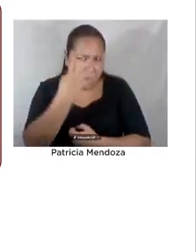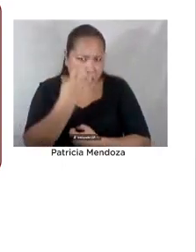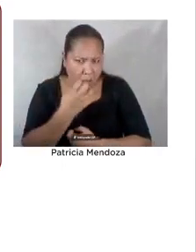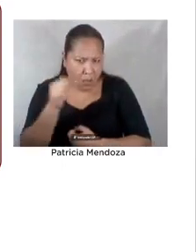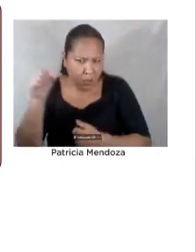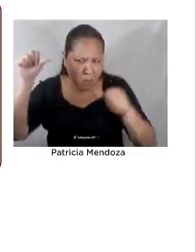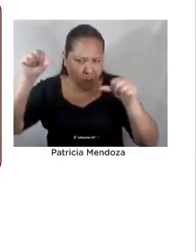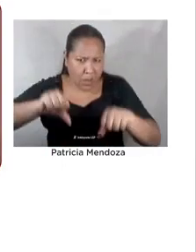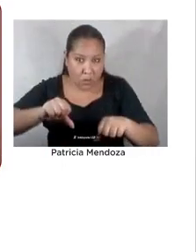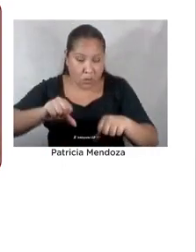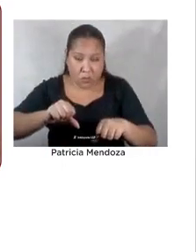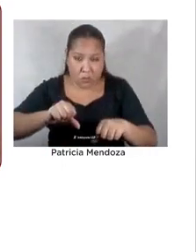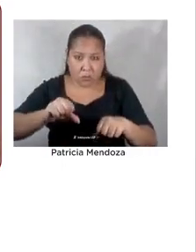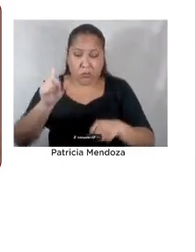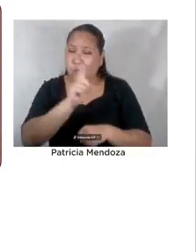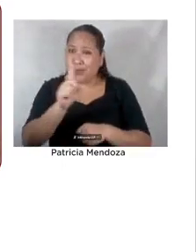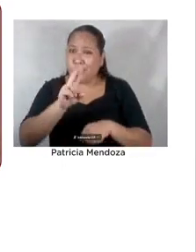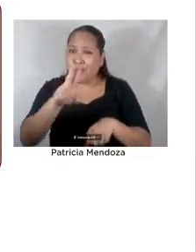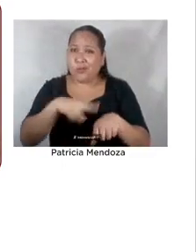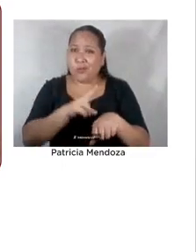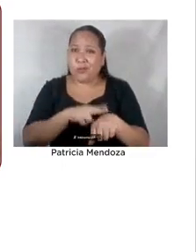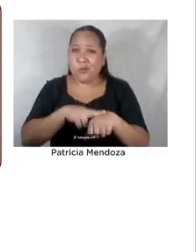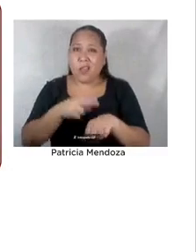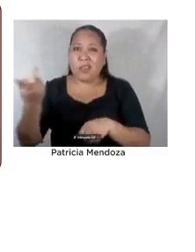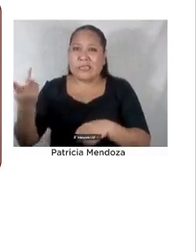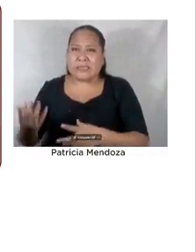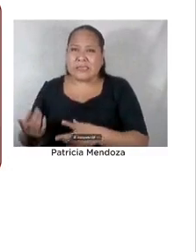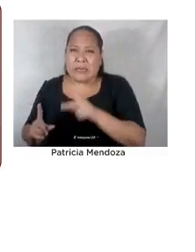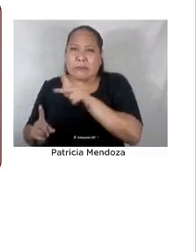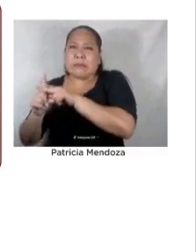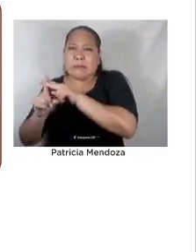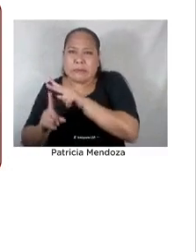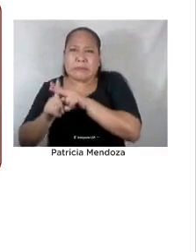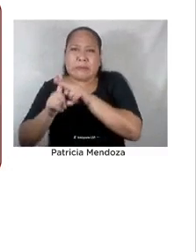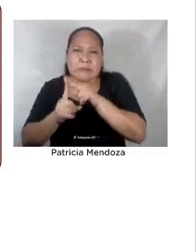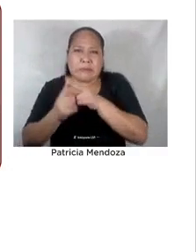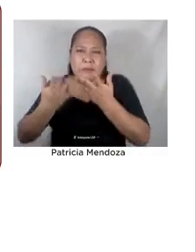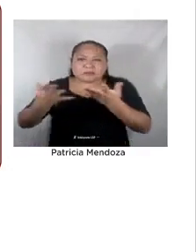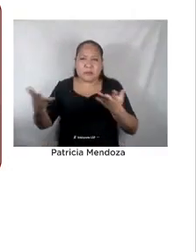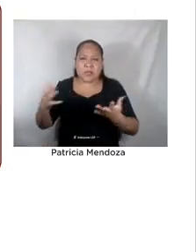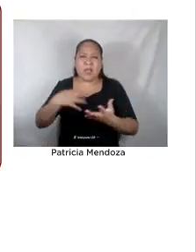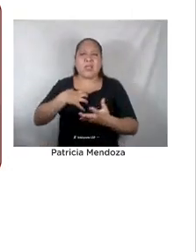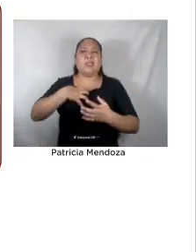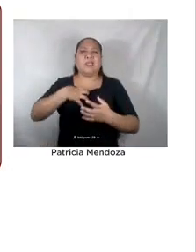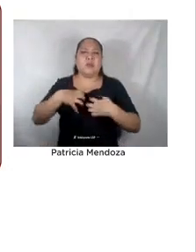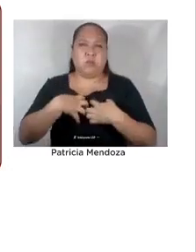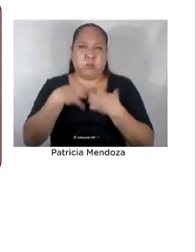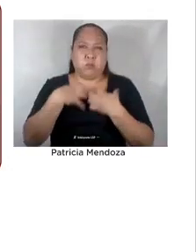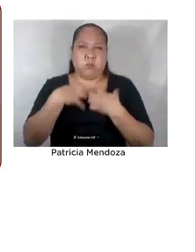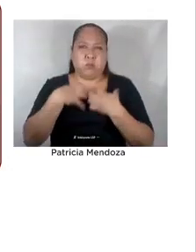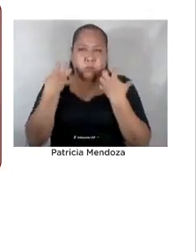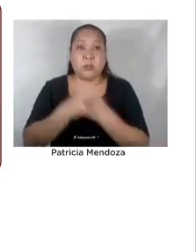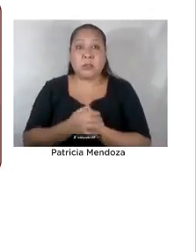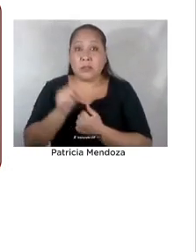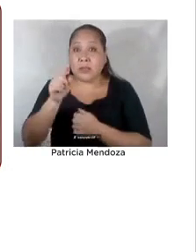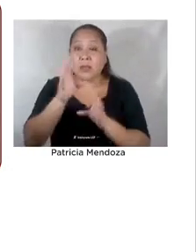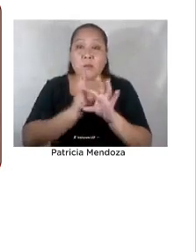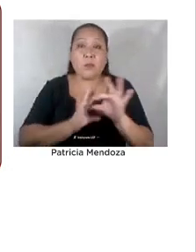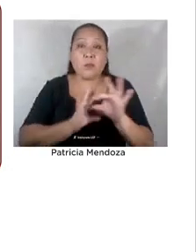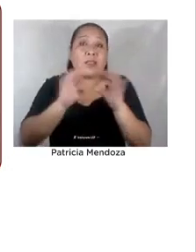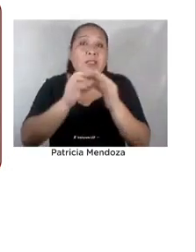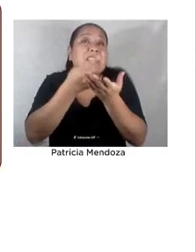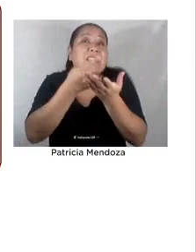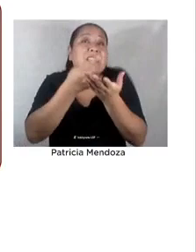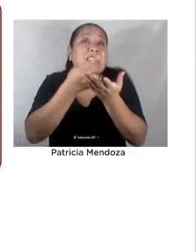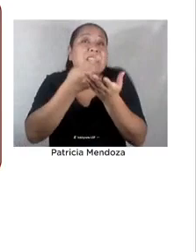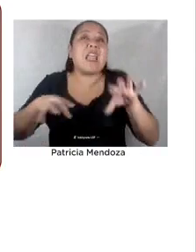algo que ocurre como consecuencia de otras cosas, ¿no? Y lo que es importante es qué hago yo con ese enojo, ¿no?